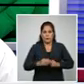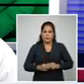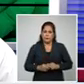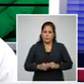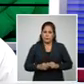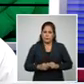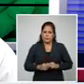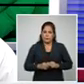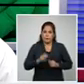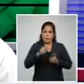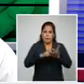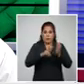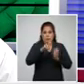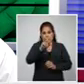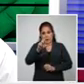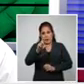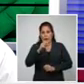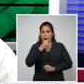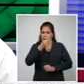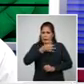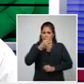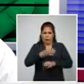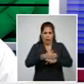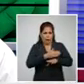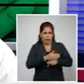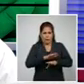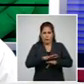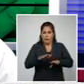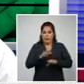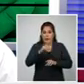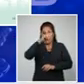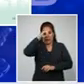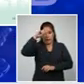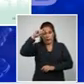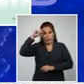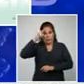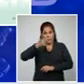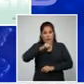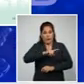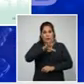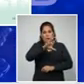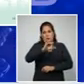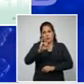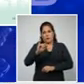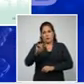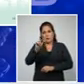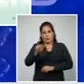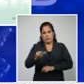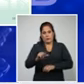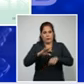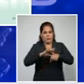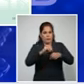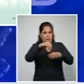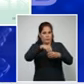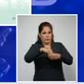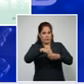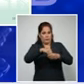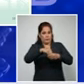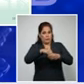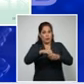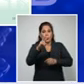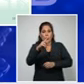Villa Clara creo que sí lo dije, y Santi Espíritus ayer 56 casos. Pudiéramos decir que 2 menos